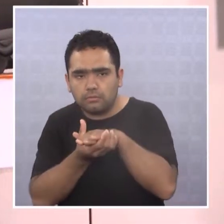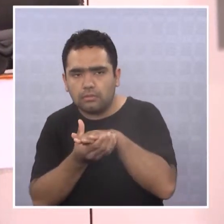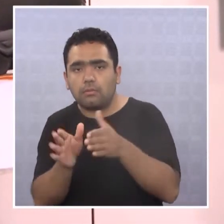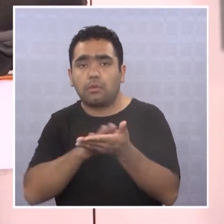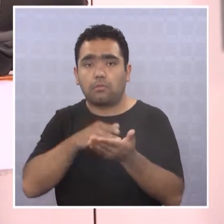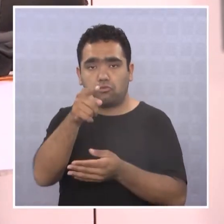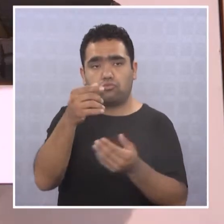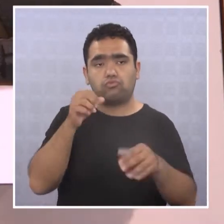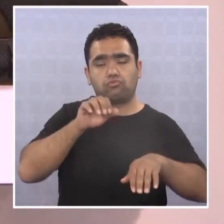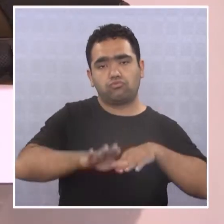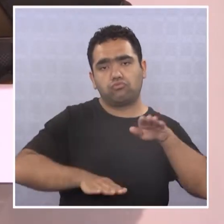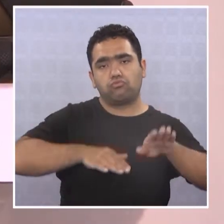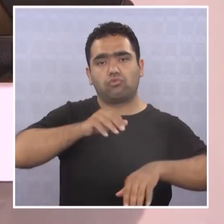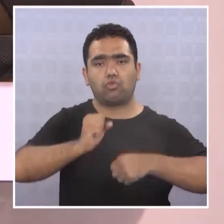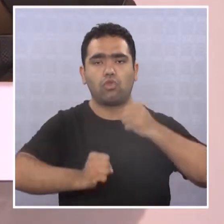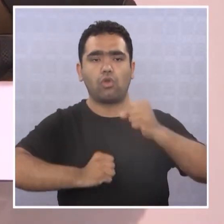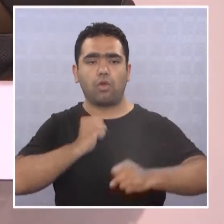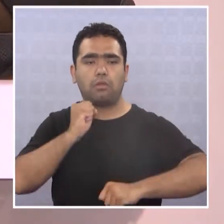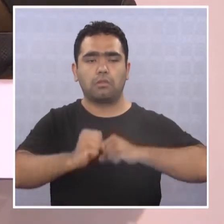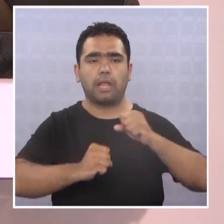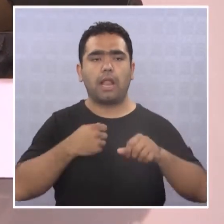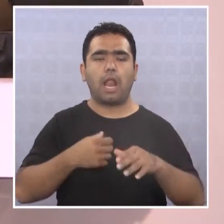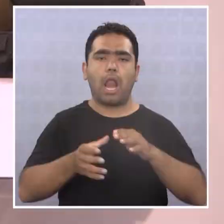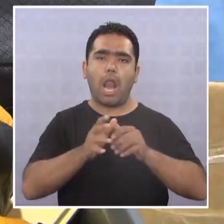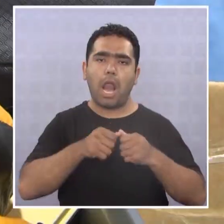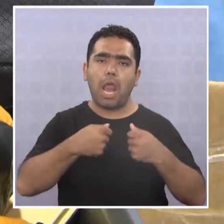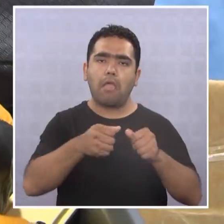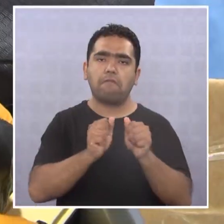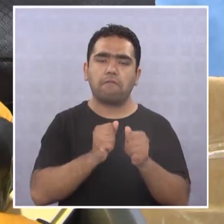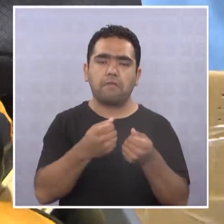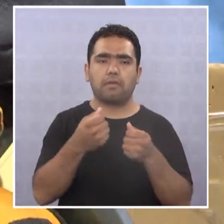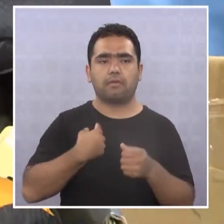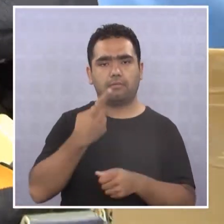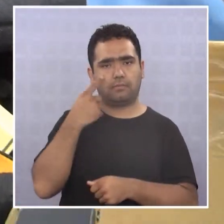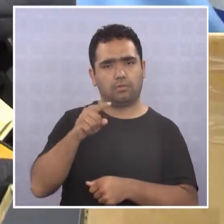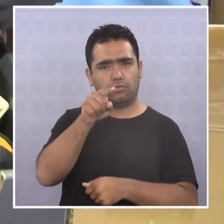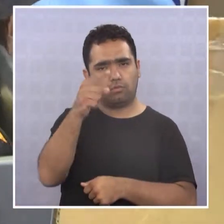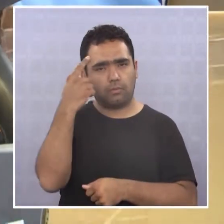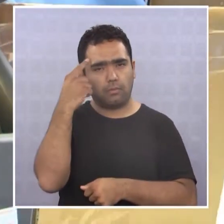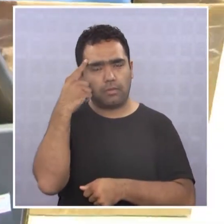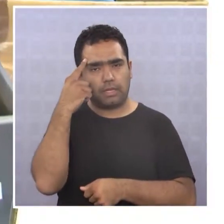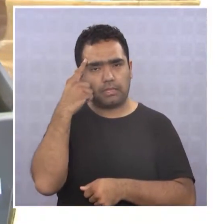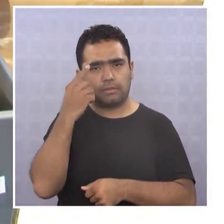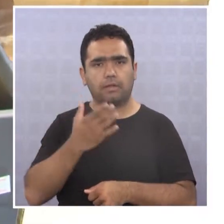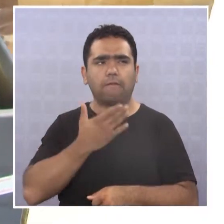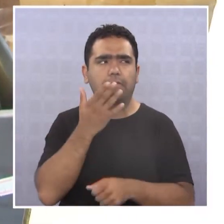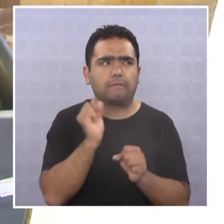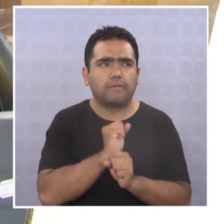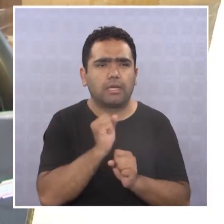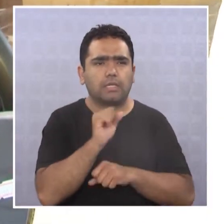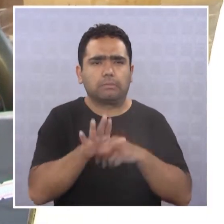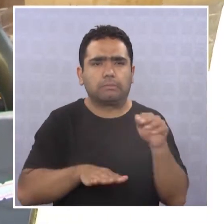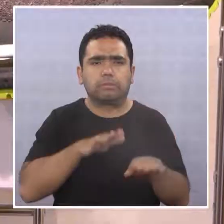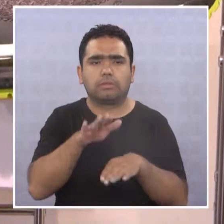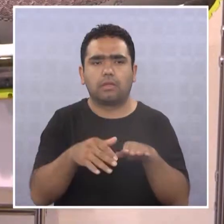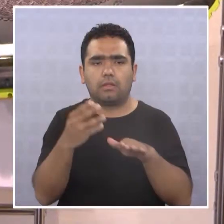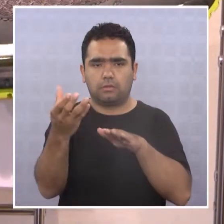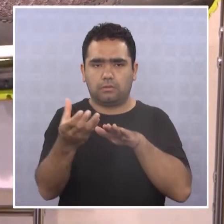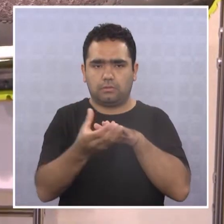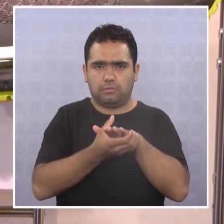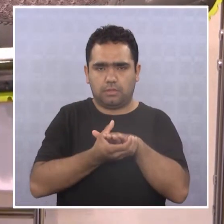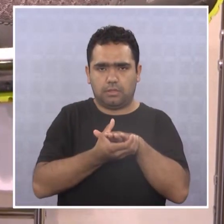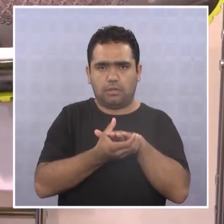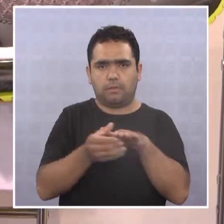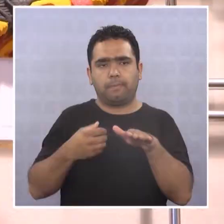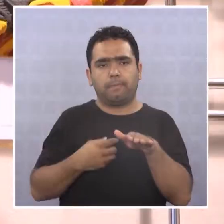si va a tratar la zapatilla debe ser liviana y flexible pero si piensa correr en un lugar frío debe llevar una zapatilla